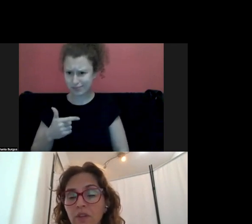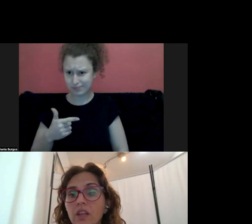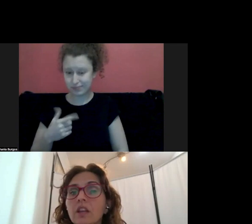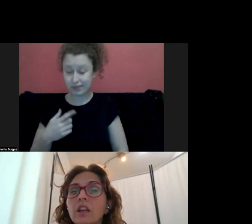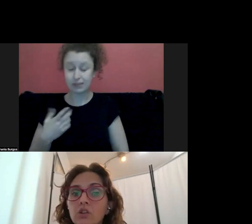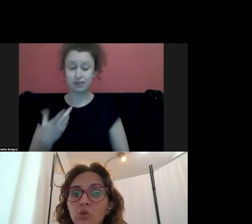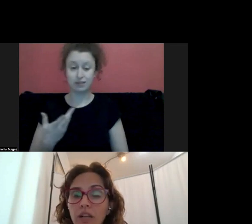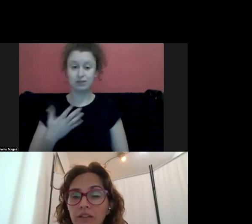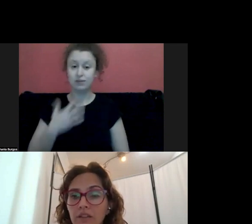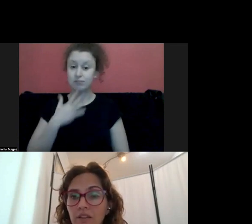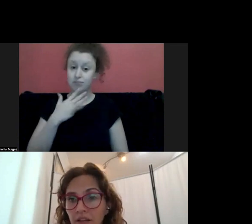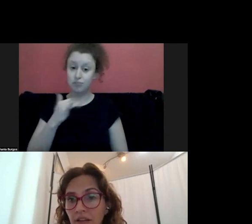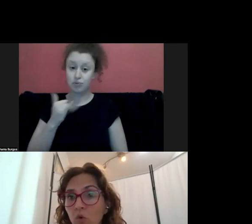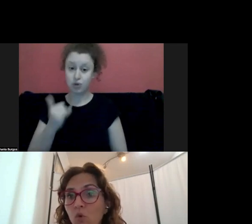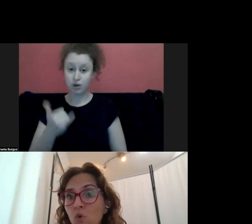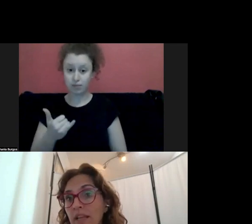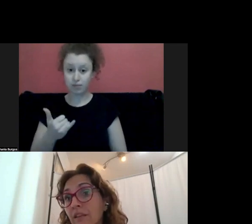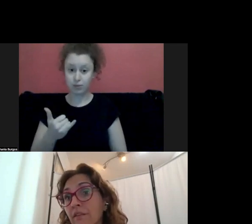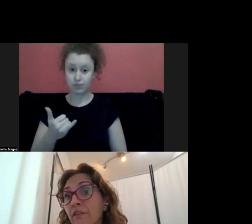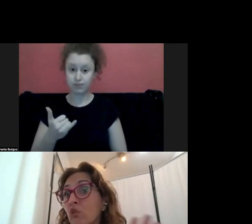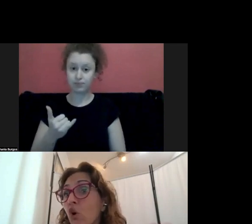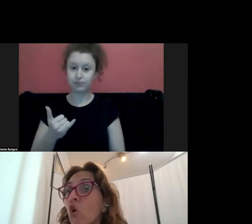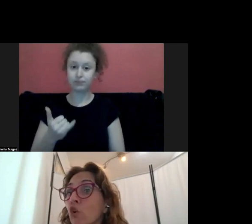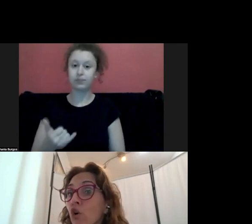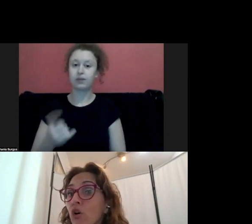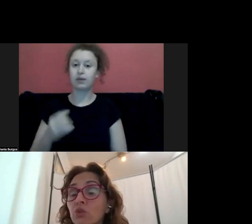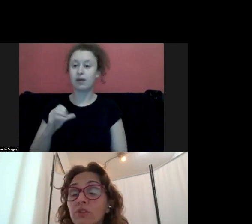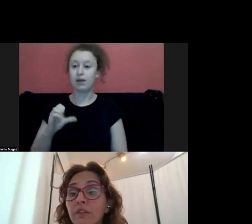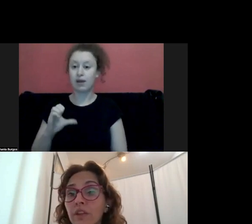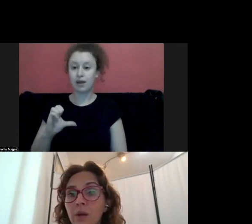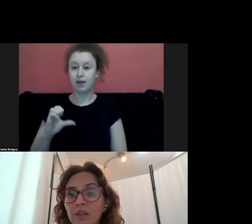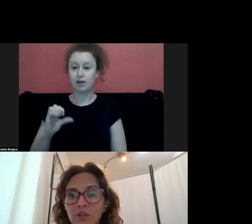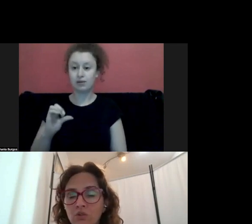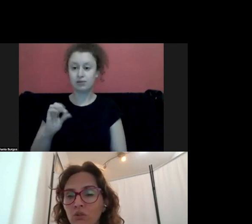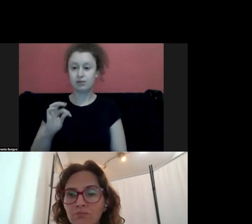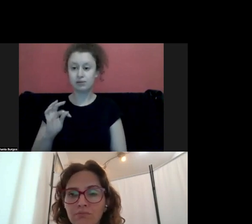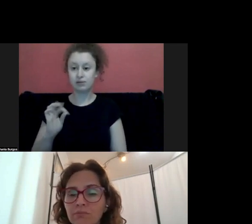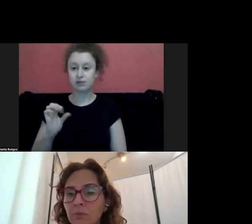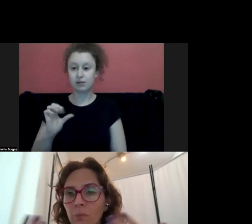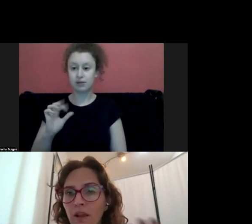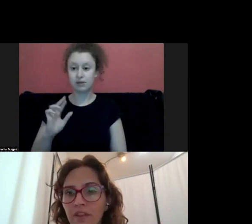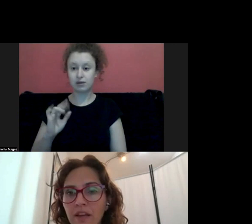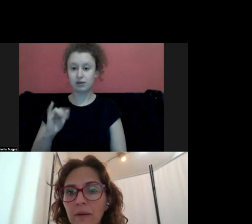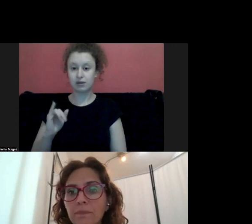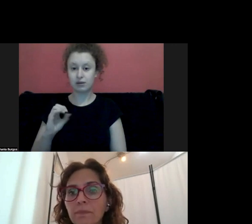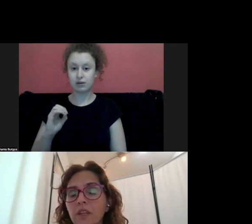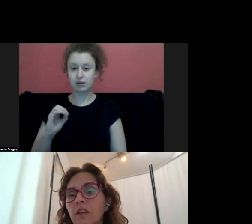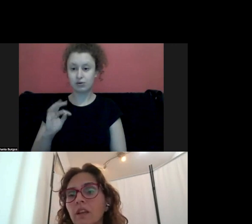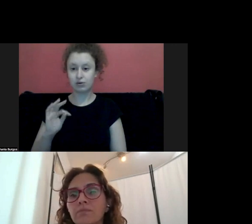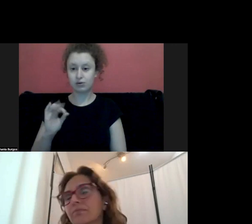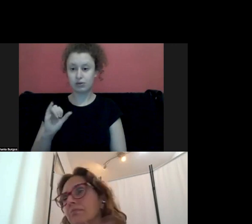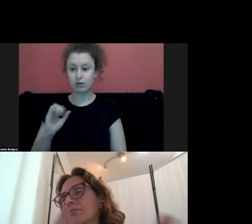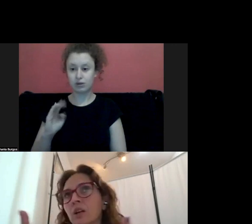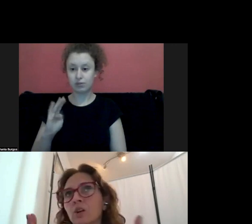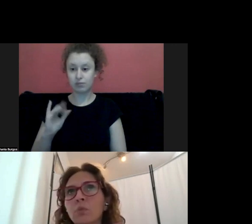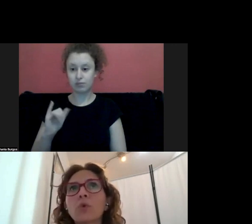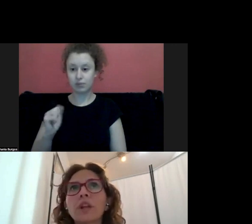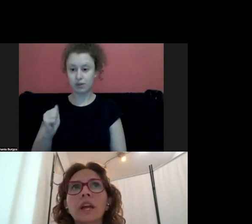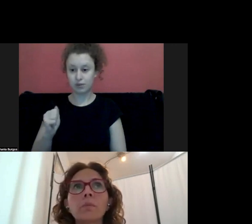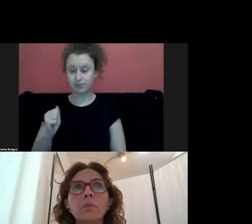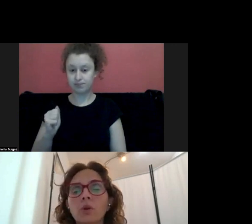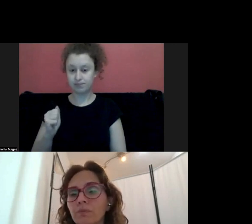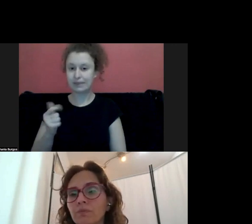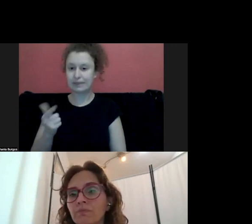autista, suelen tener una intención o no, o sencillamente son por placer. Me os